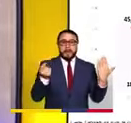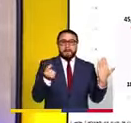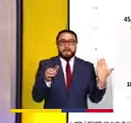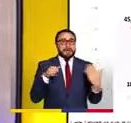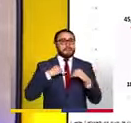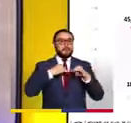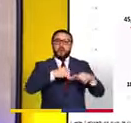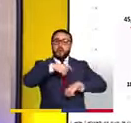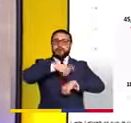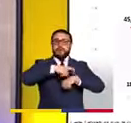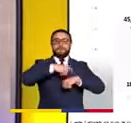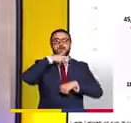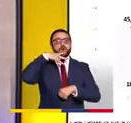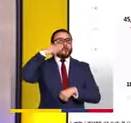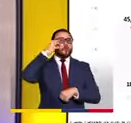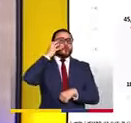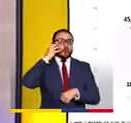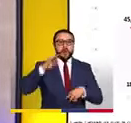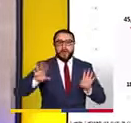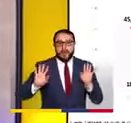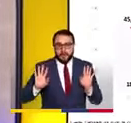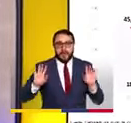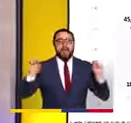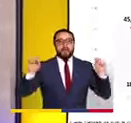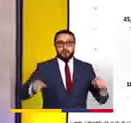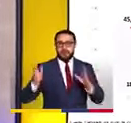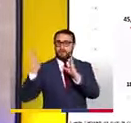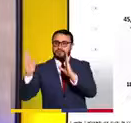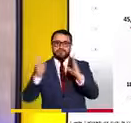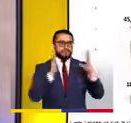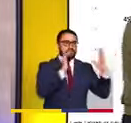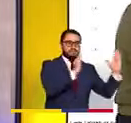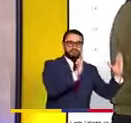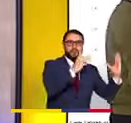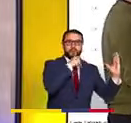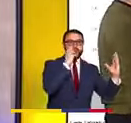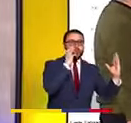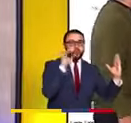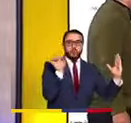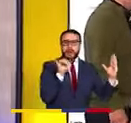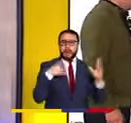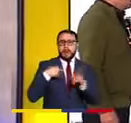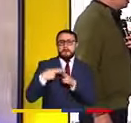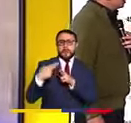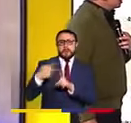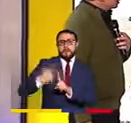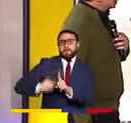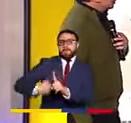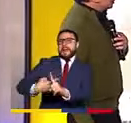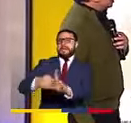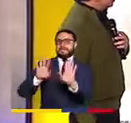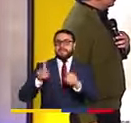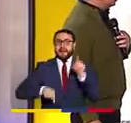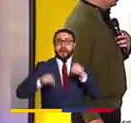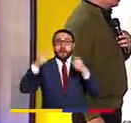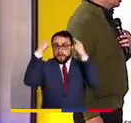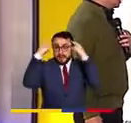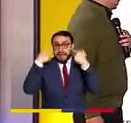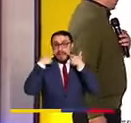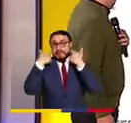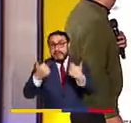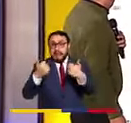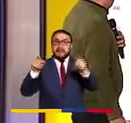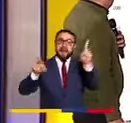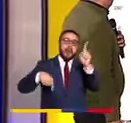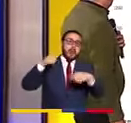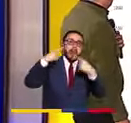de Duque, entonces se puede comparar ya los dos periodos, me quedan unos meses, ustedes dirán que qué chévere algunos y otros